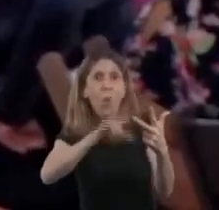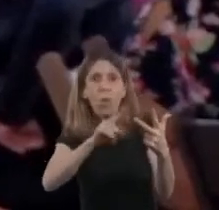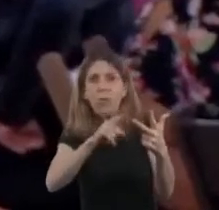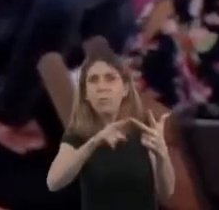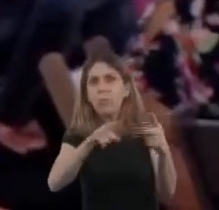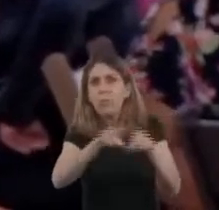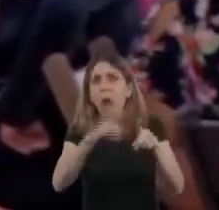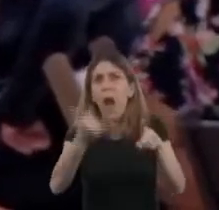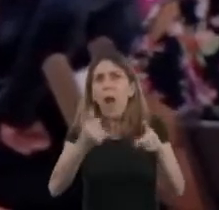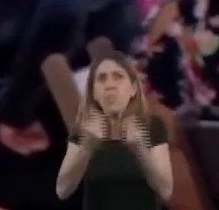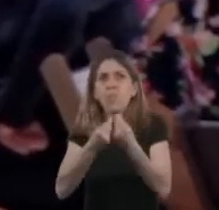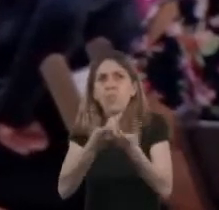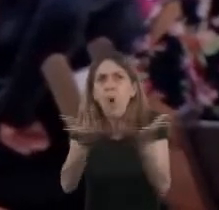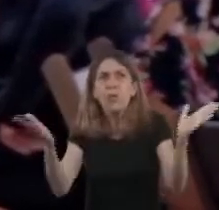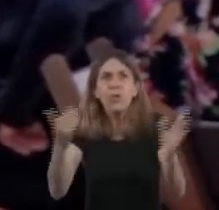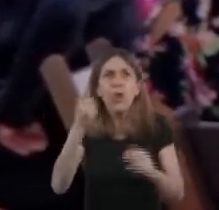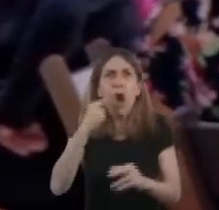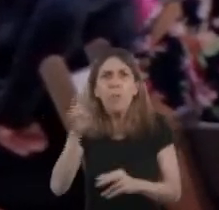han perdido su trabajo